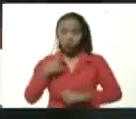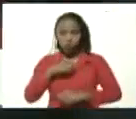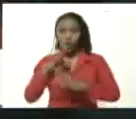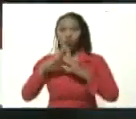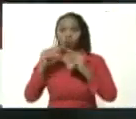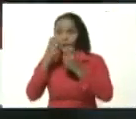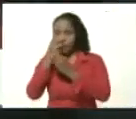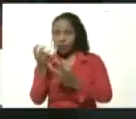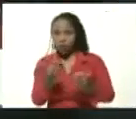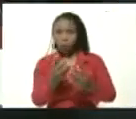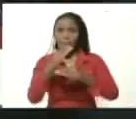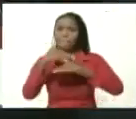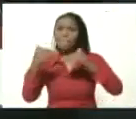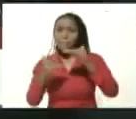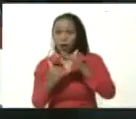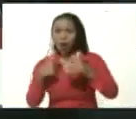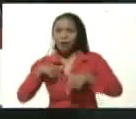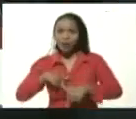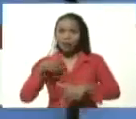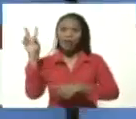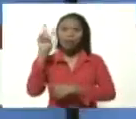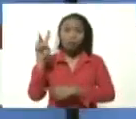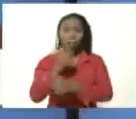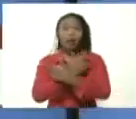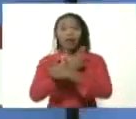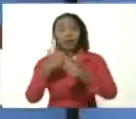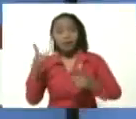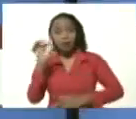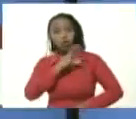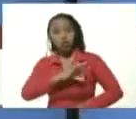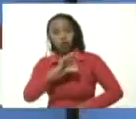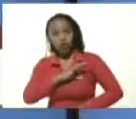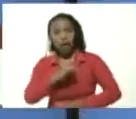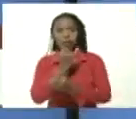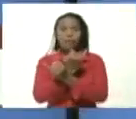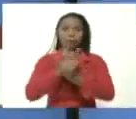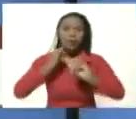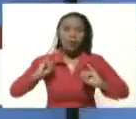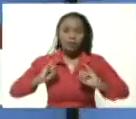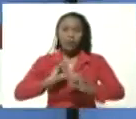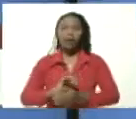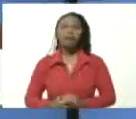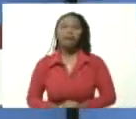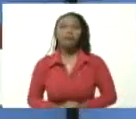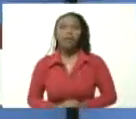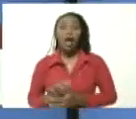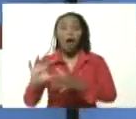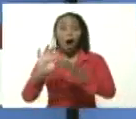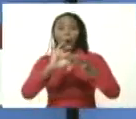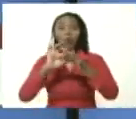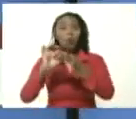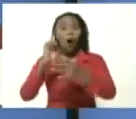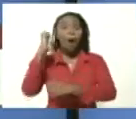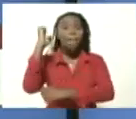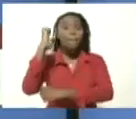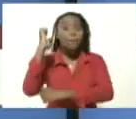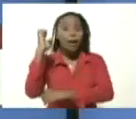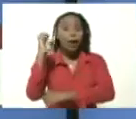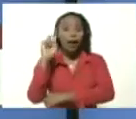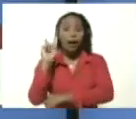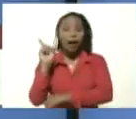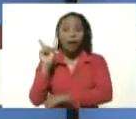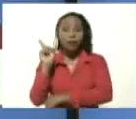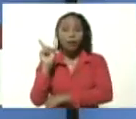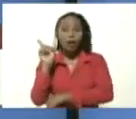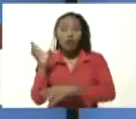invitado. Bajo una premisa, Venezuela es libre, soberana, independiente. La Unión Europea